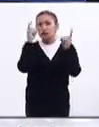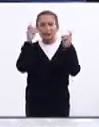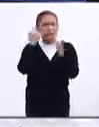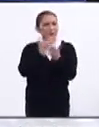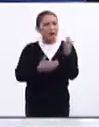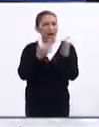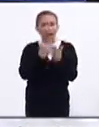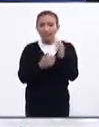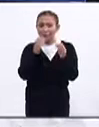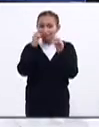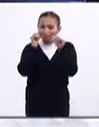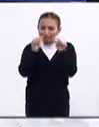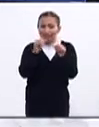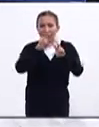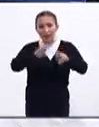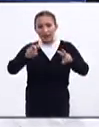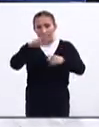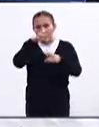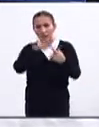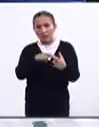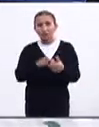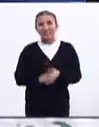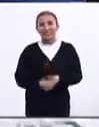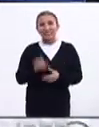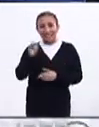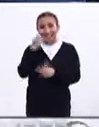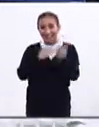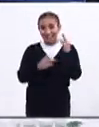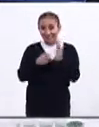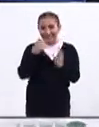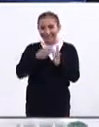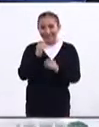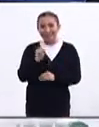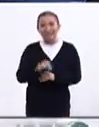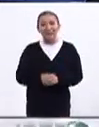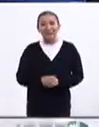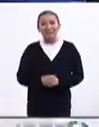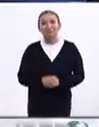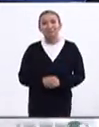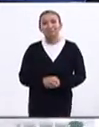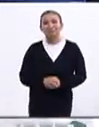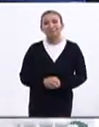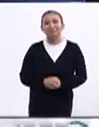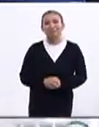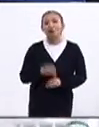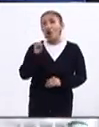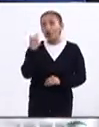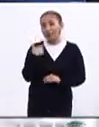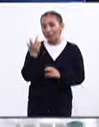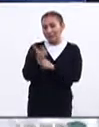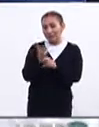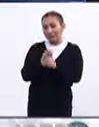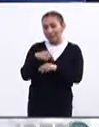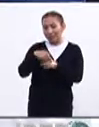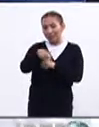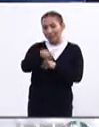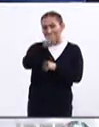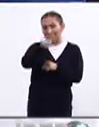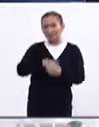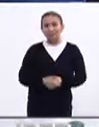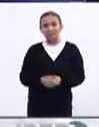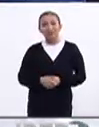en el tintero, ¿no? De analizar en la región. Claro que regreso. Antes de que adelantemos, otra invitación más adelante. Sí,